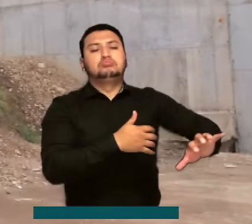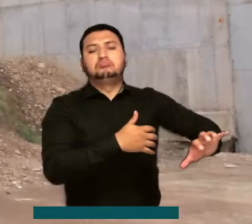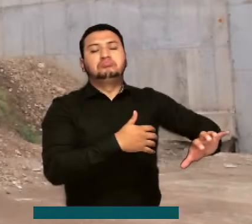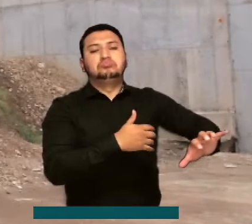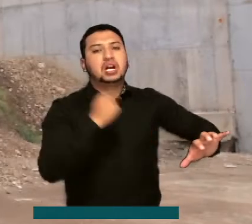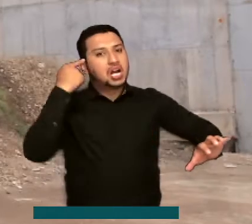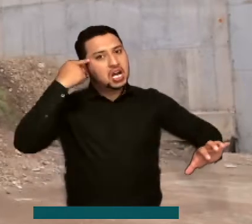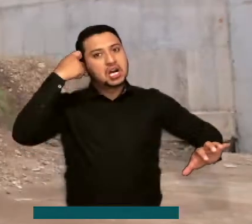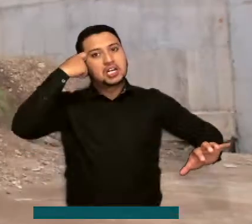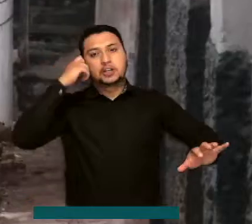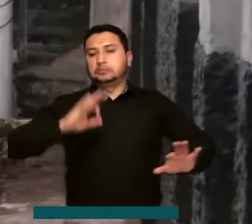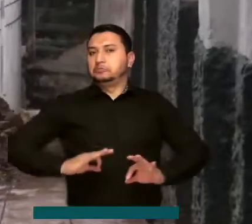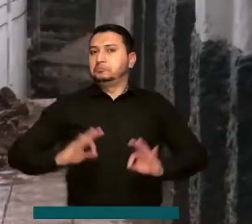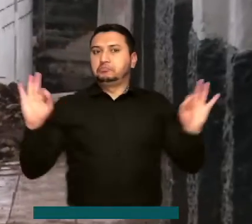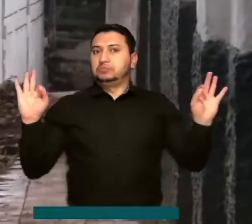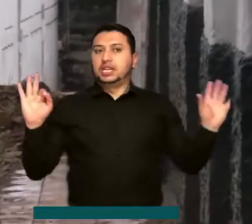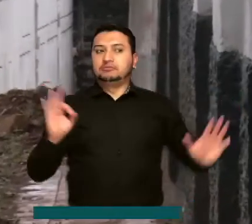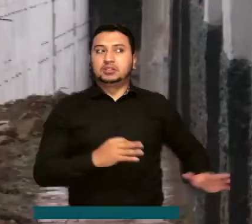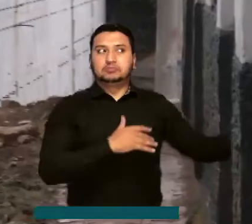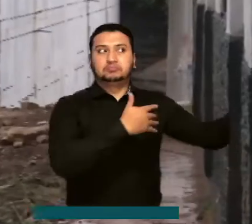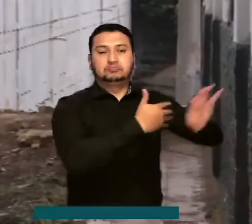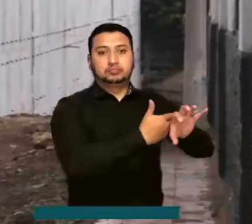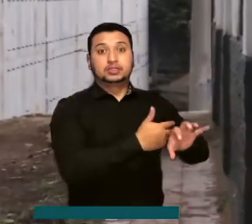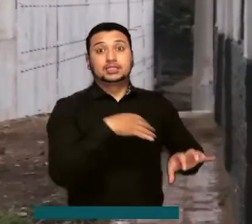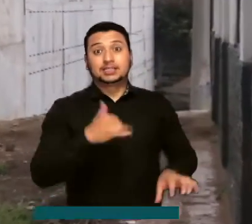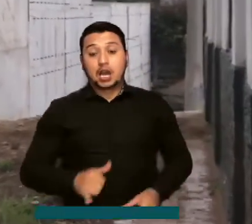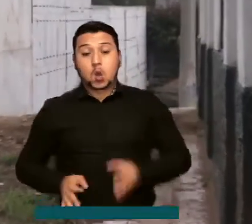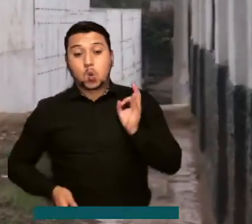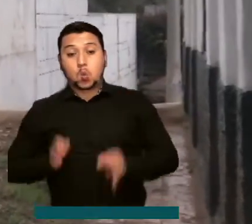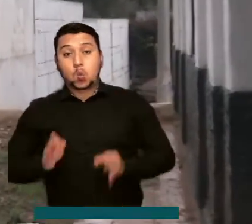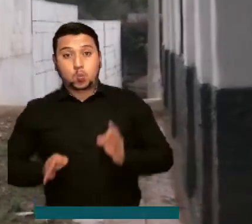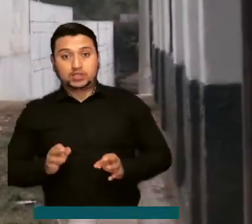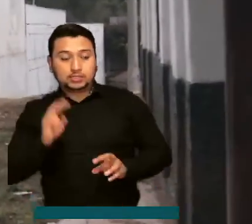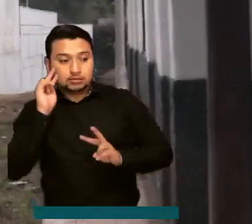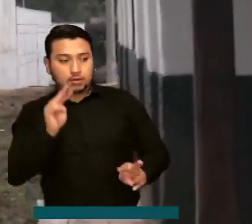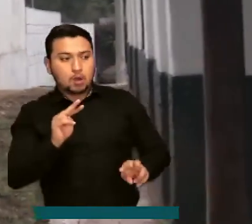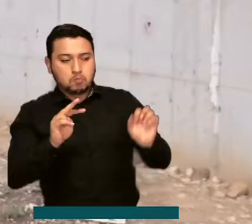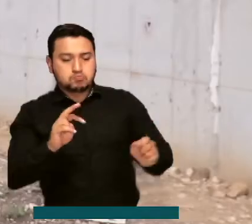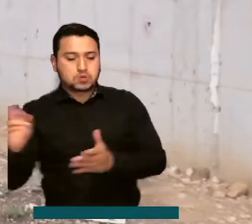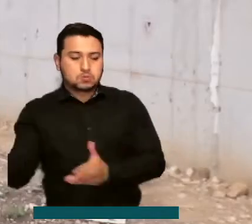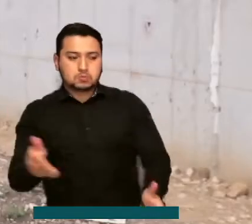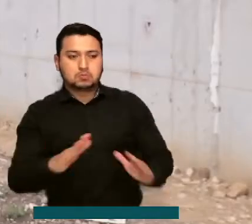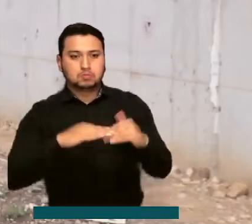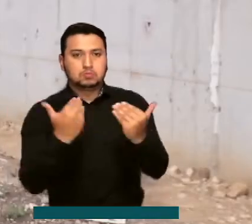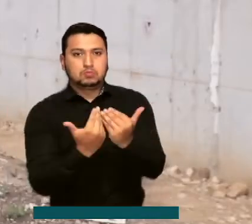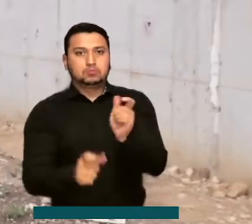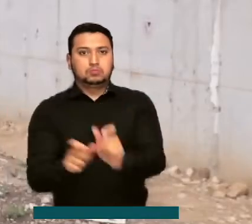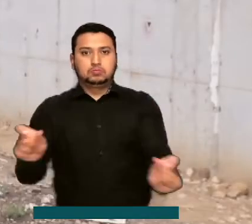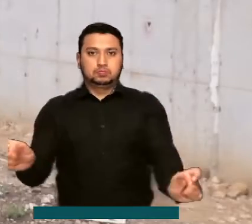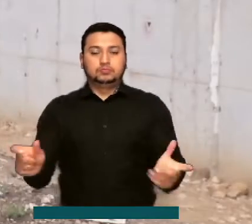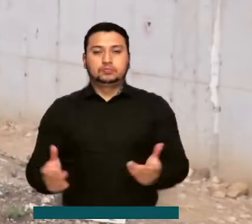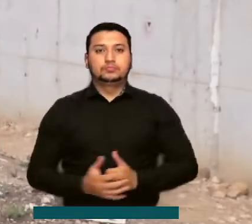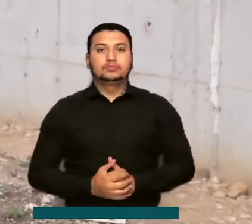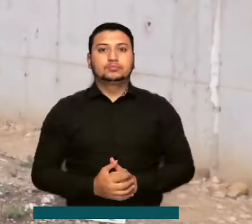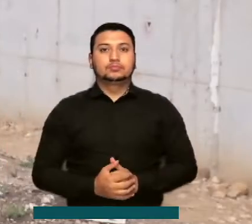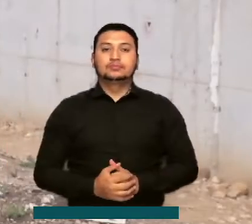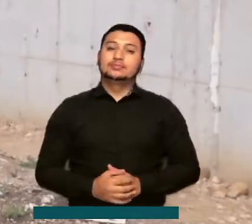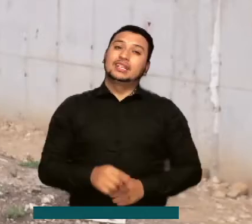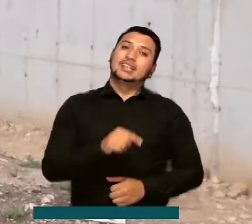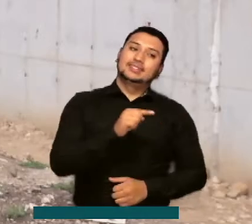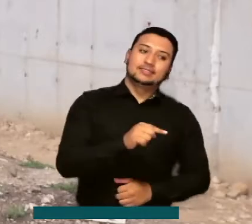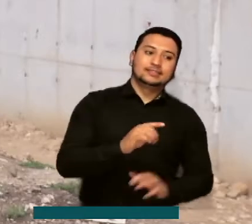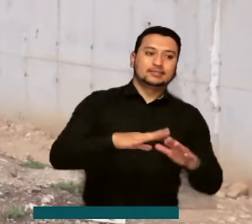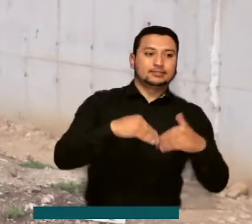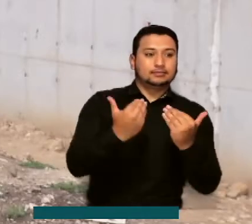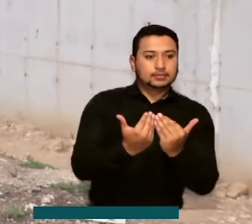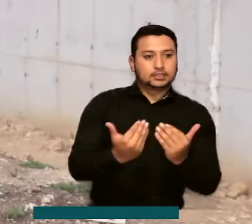juez determinó entonces que los estudiantes podían regresar. Volver a la escuela que era de antes, los